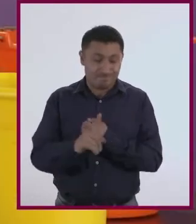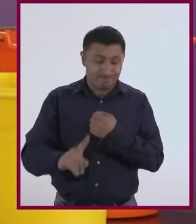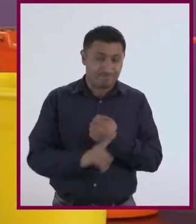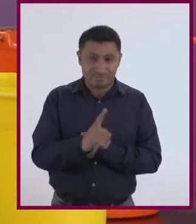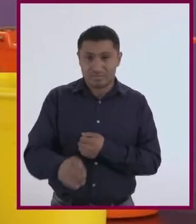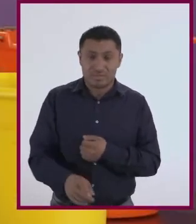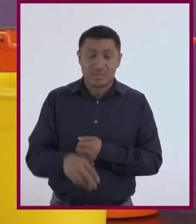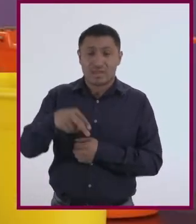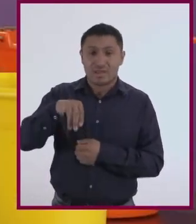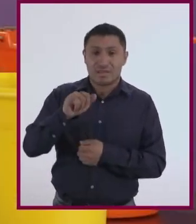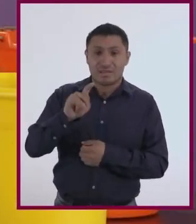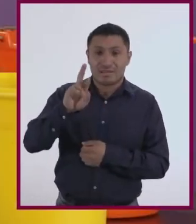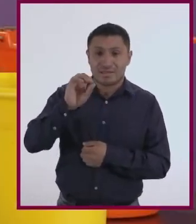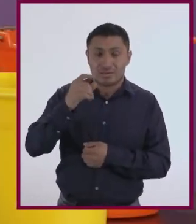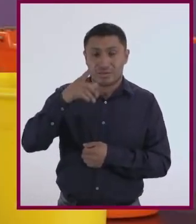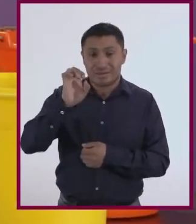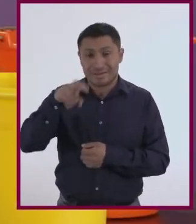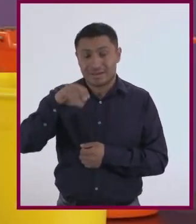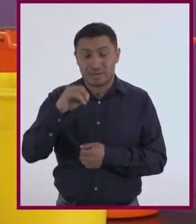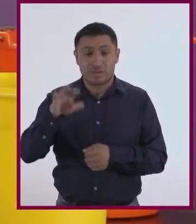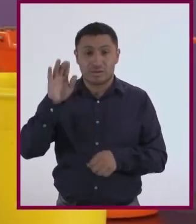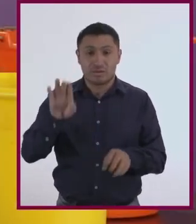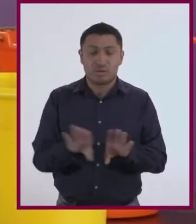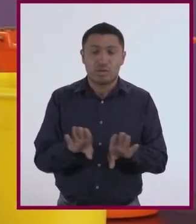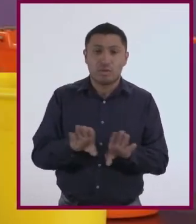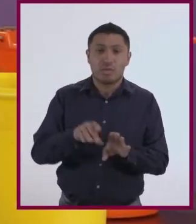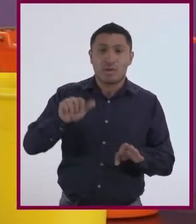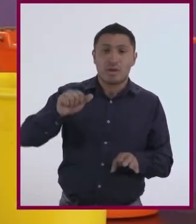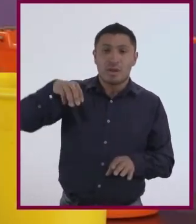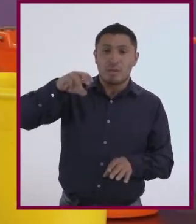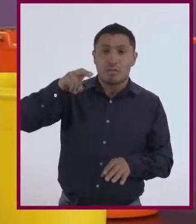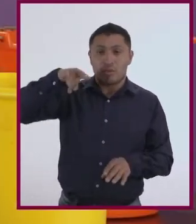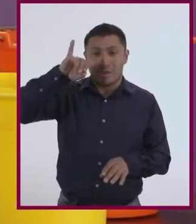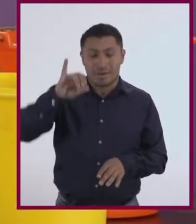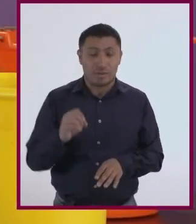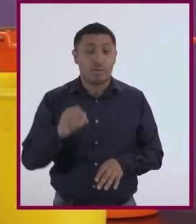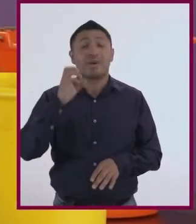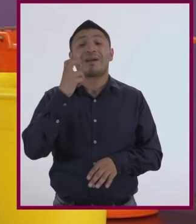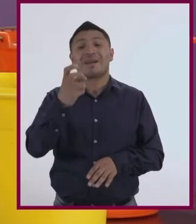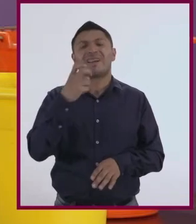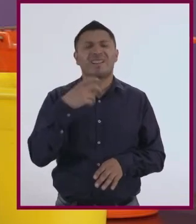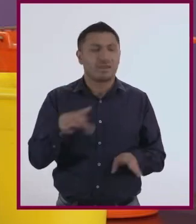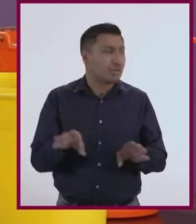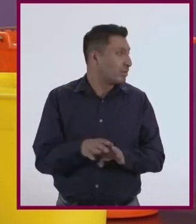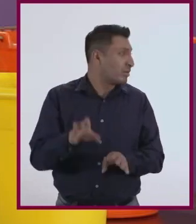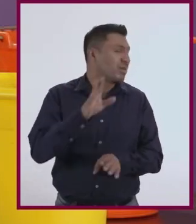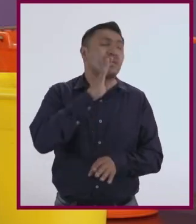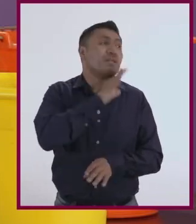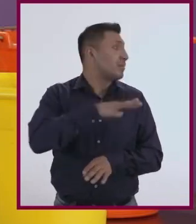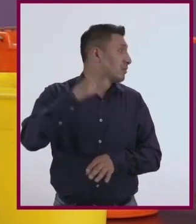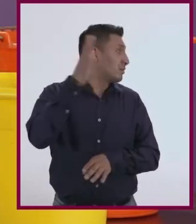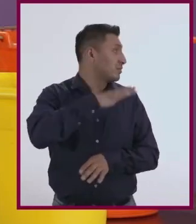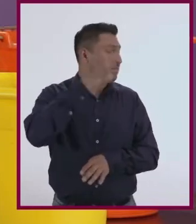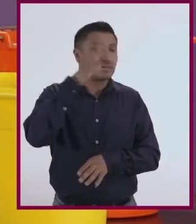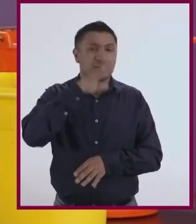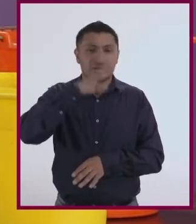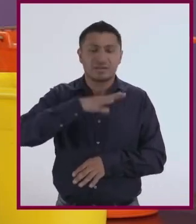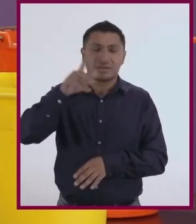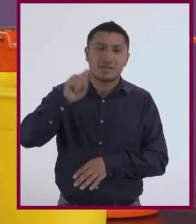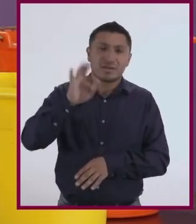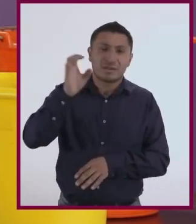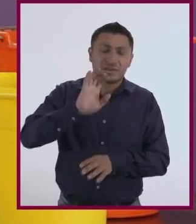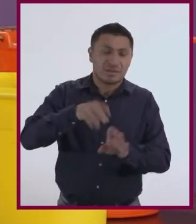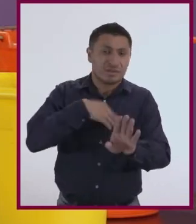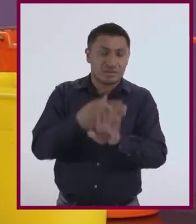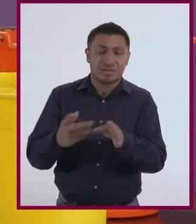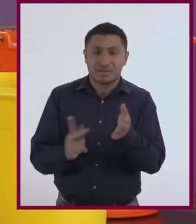problemas. Que el nitrógeno se encuentre más en forma de amonio que nitrato. Esto resulta en malos olores y toxicidad para las